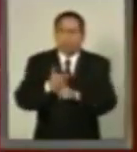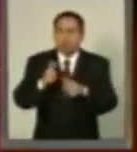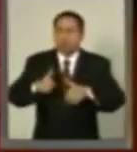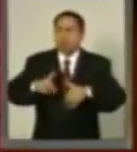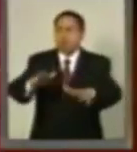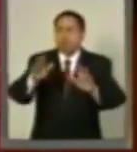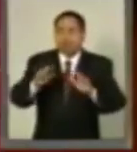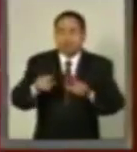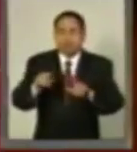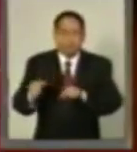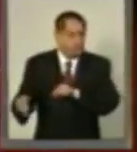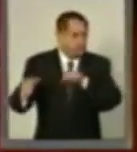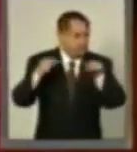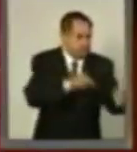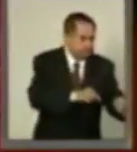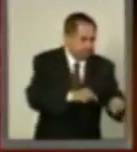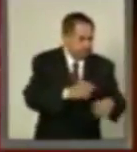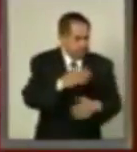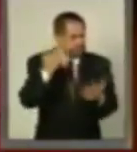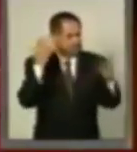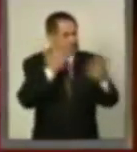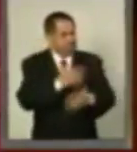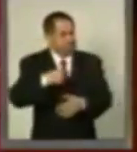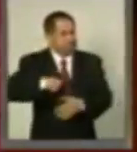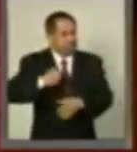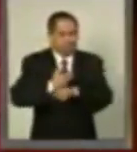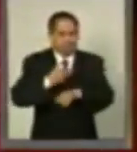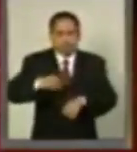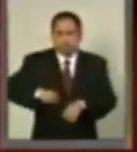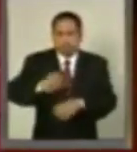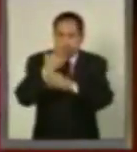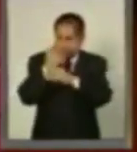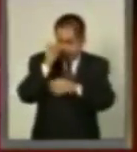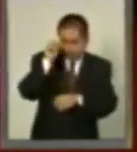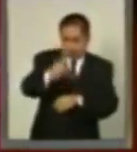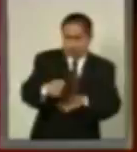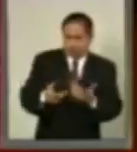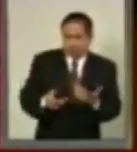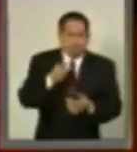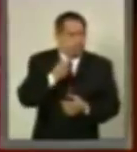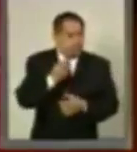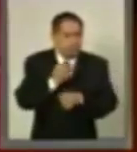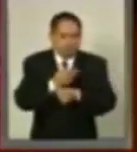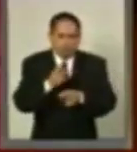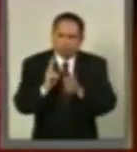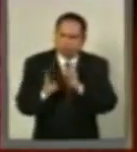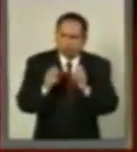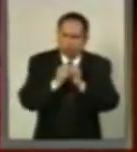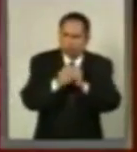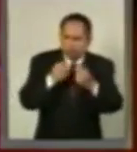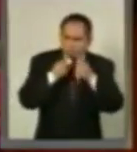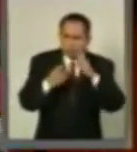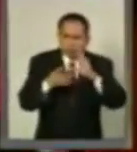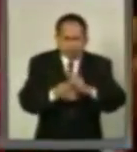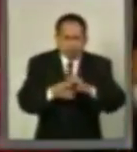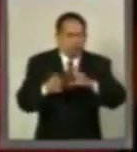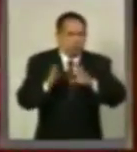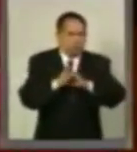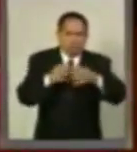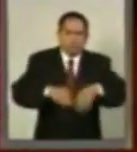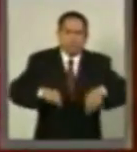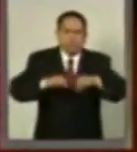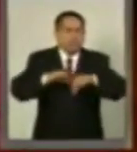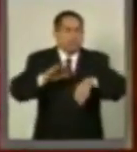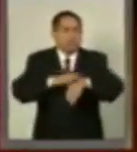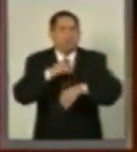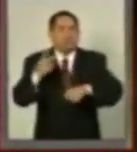llegan a nuestro país. Y eso nos está permitiendo caminar de otra manera con ellos para encontrar soluciones integrales. Porque lo que